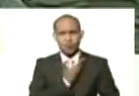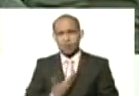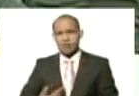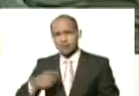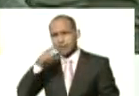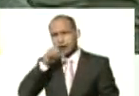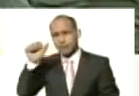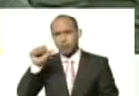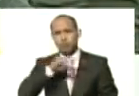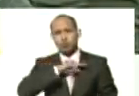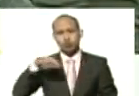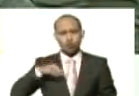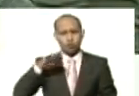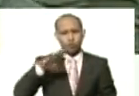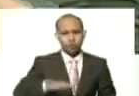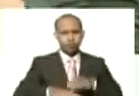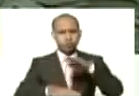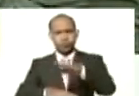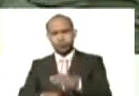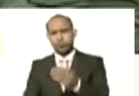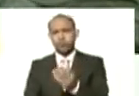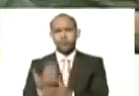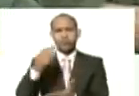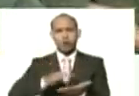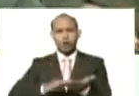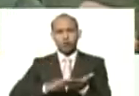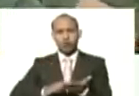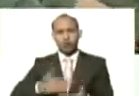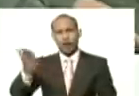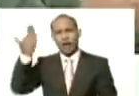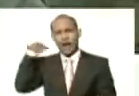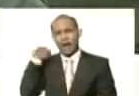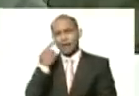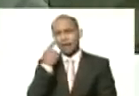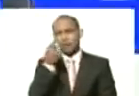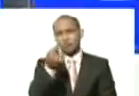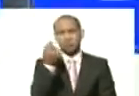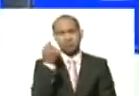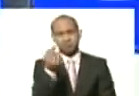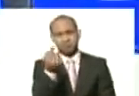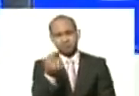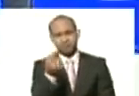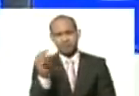estamos saliendo adelante con soluciones que nunca habíamos visto jamás